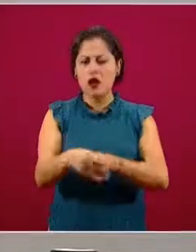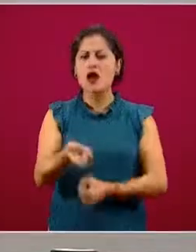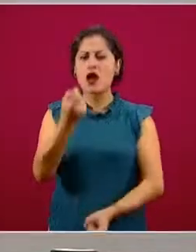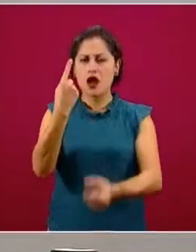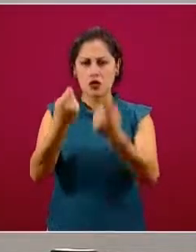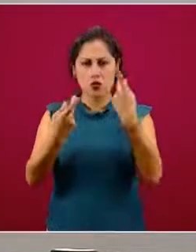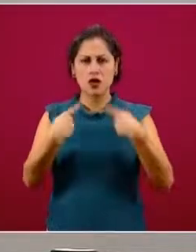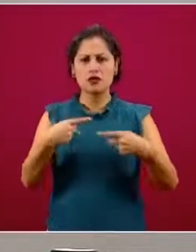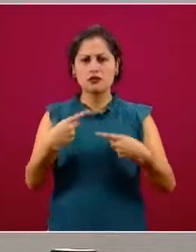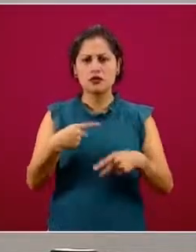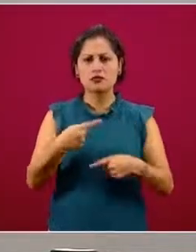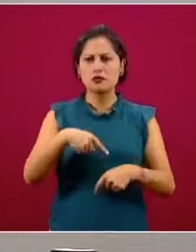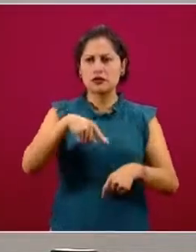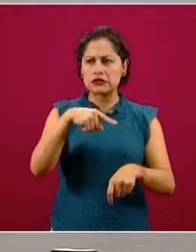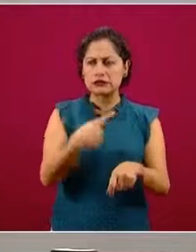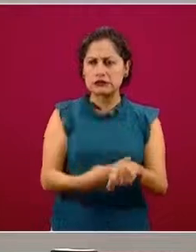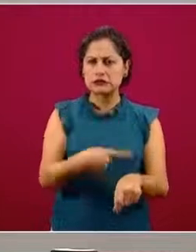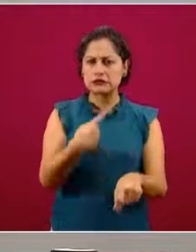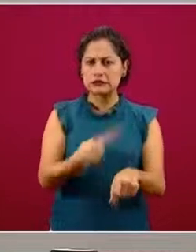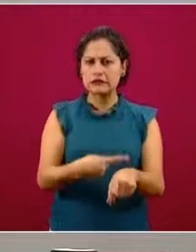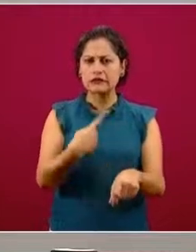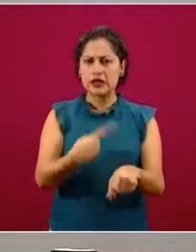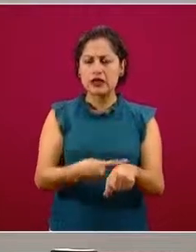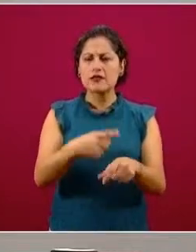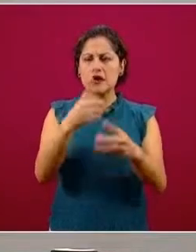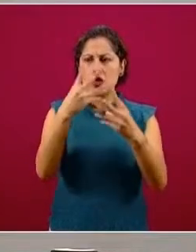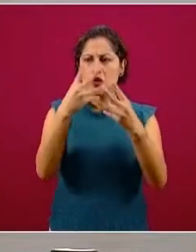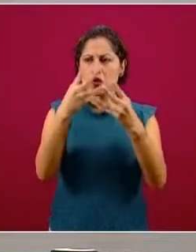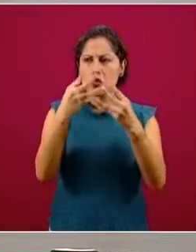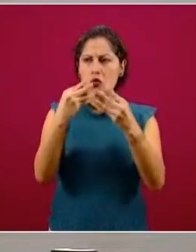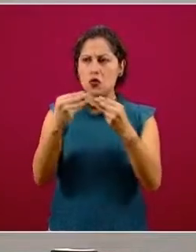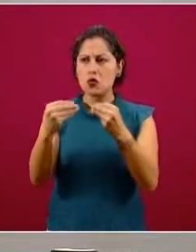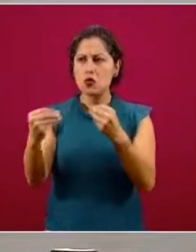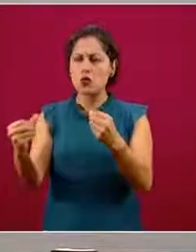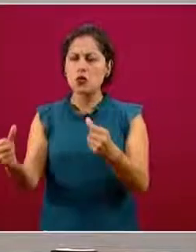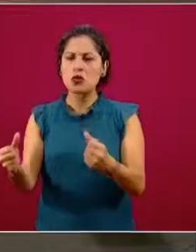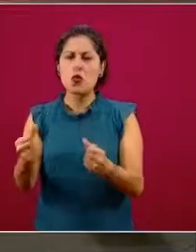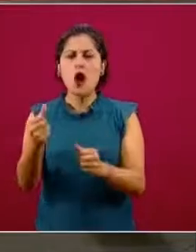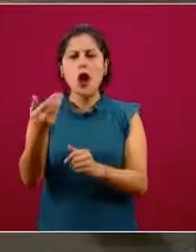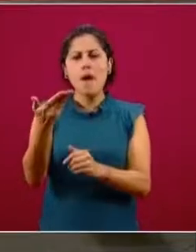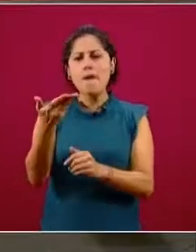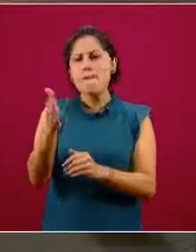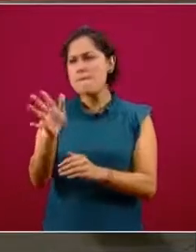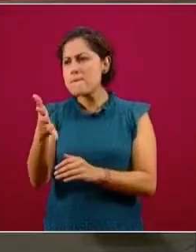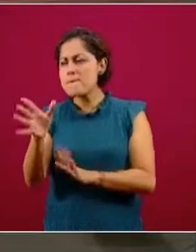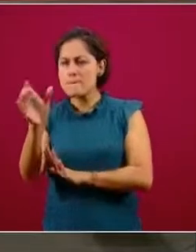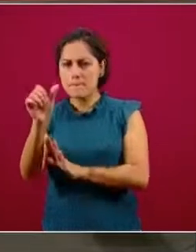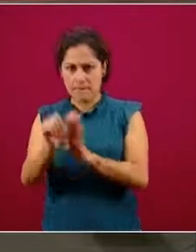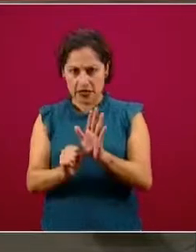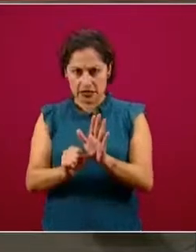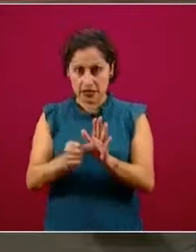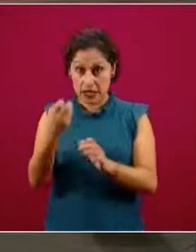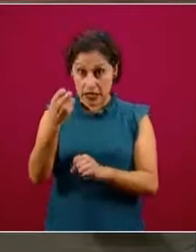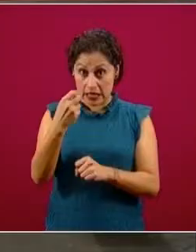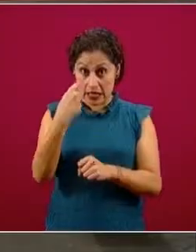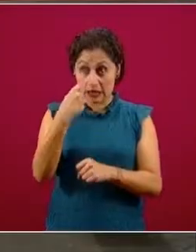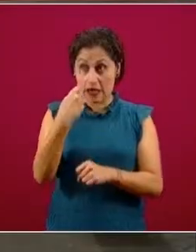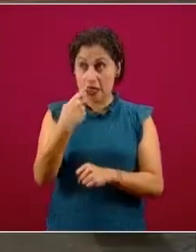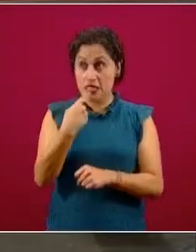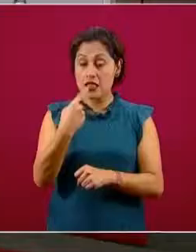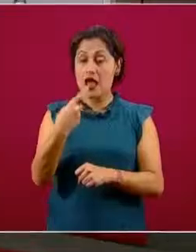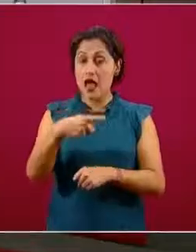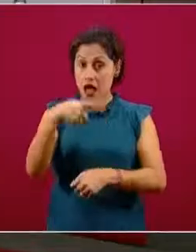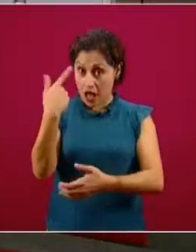veces incluso un par de meses antes de recuperarse de esta sensación. No es un predictor de gravedad. No quiere decir